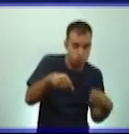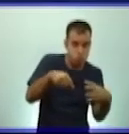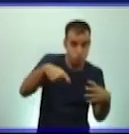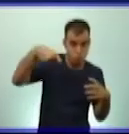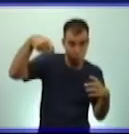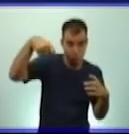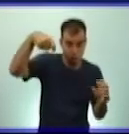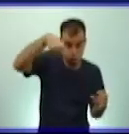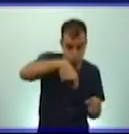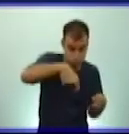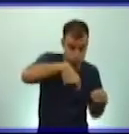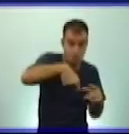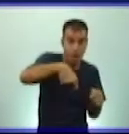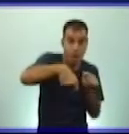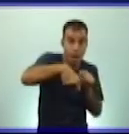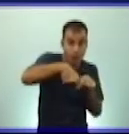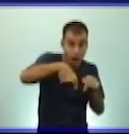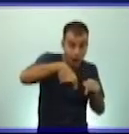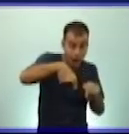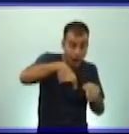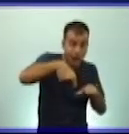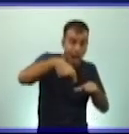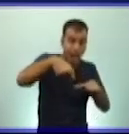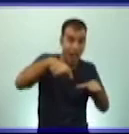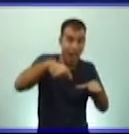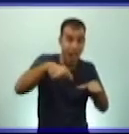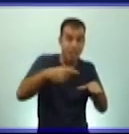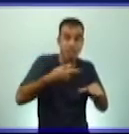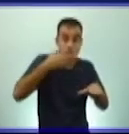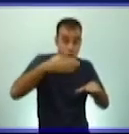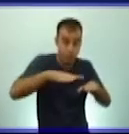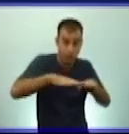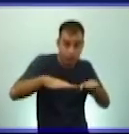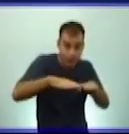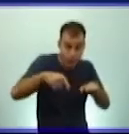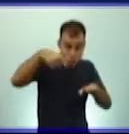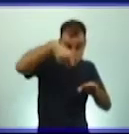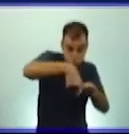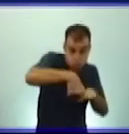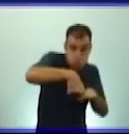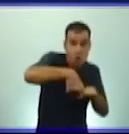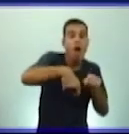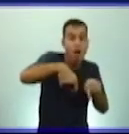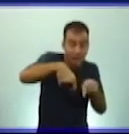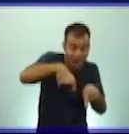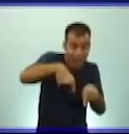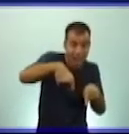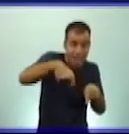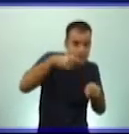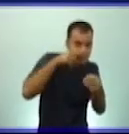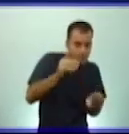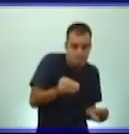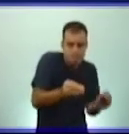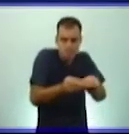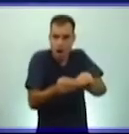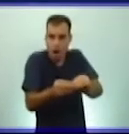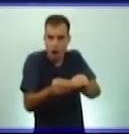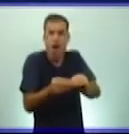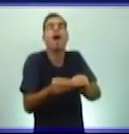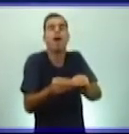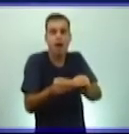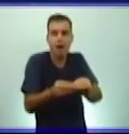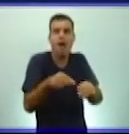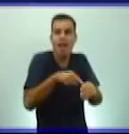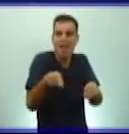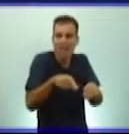cucharón que se encuentra dentro del recipiente. Es de un cuerpo a otro o de una sustancia, en este caso, a otra. Lo que transmite